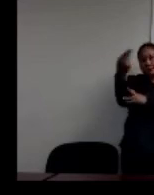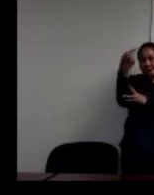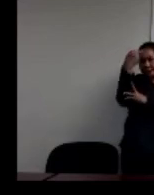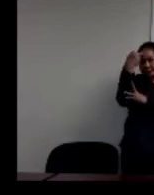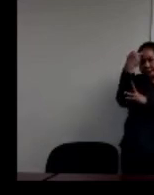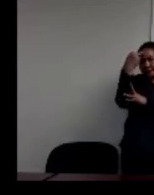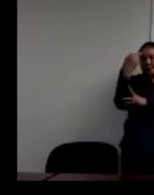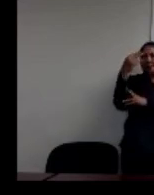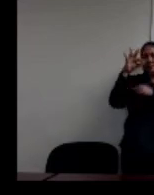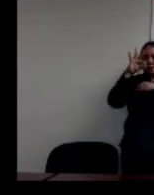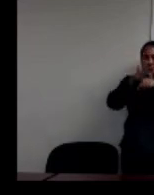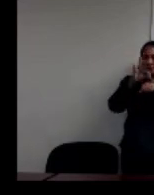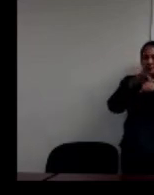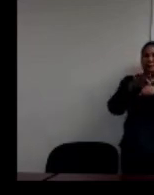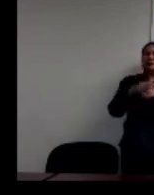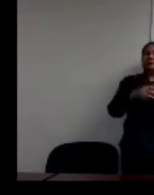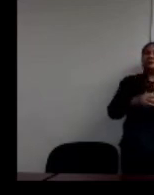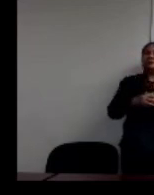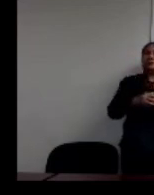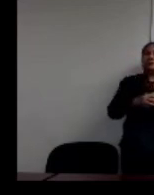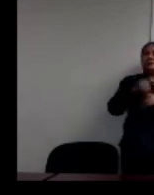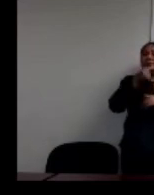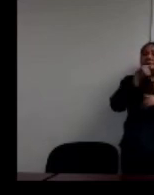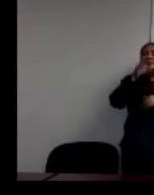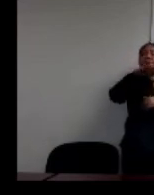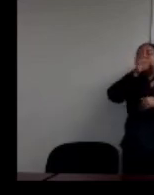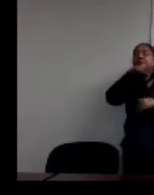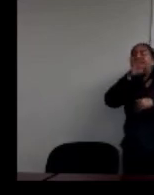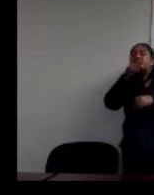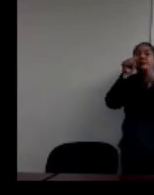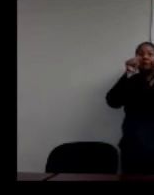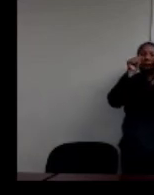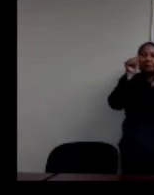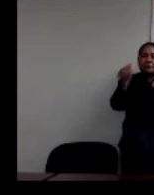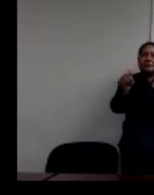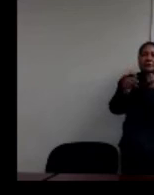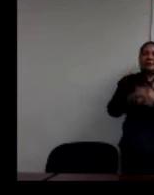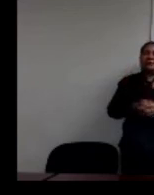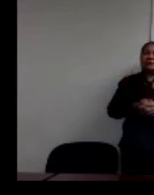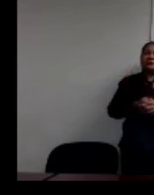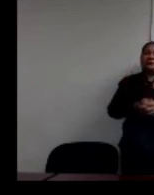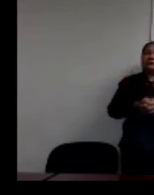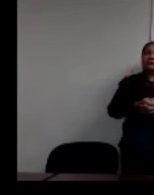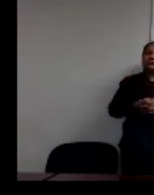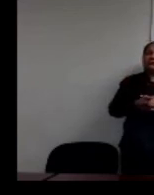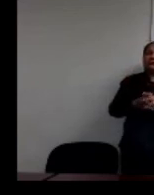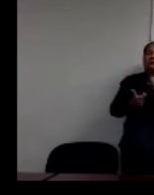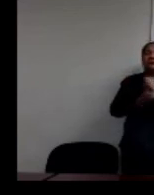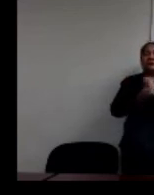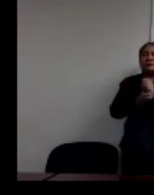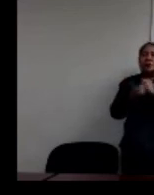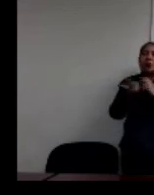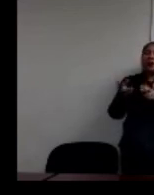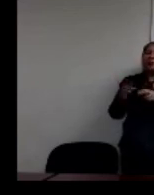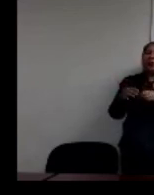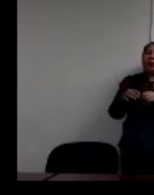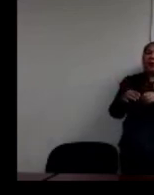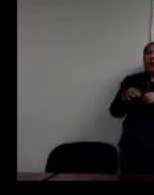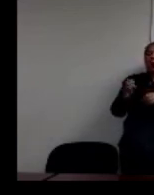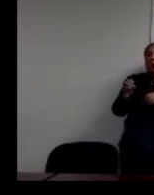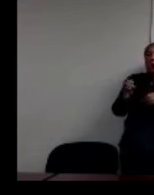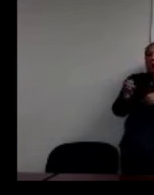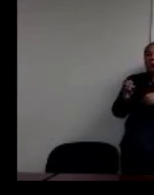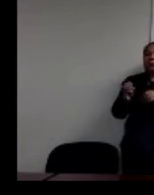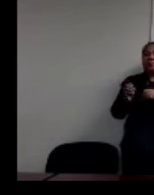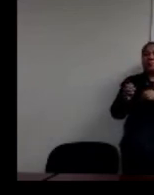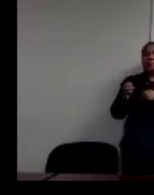mí. El niño va a tratar de buscar su atención. Y la atención va a ser a través de generar un problema o una situación de